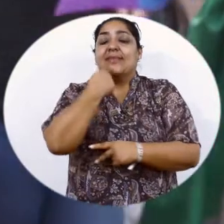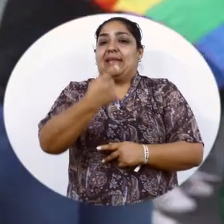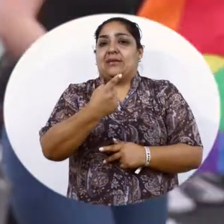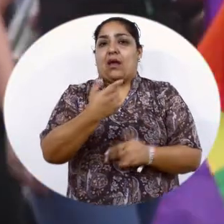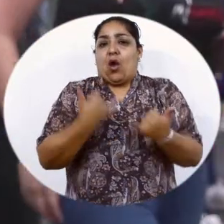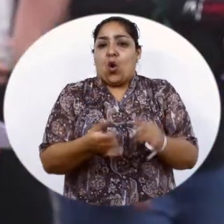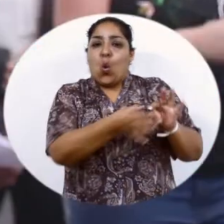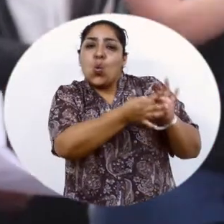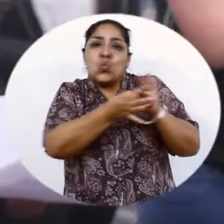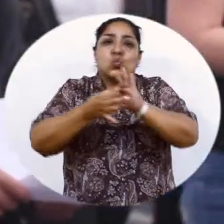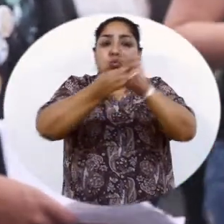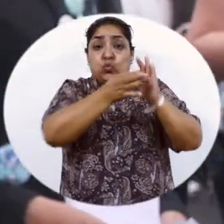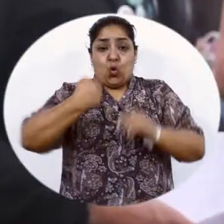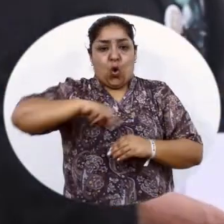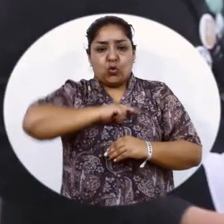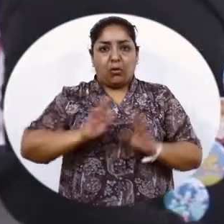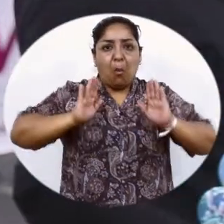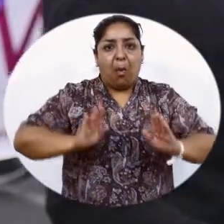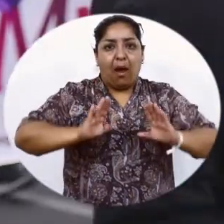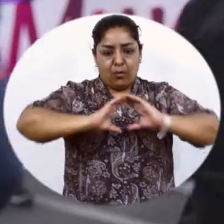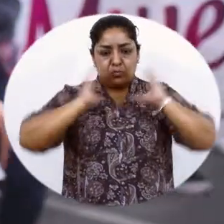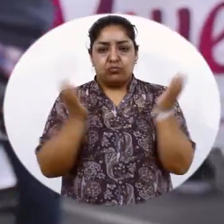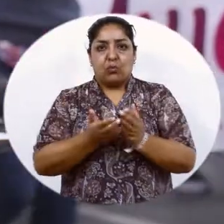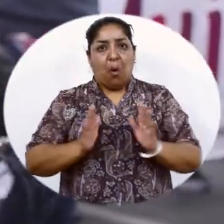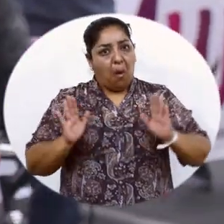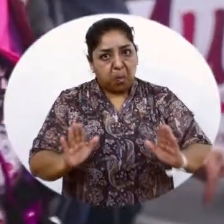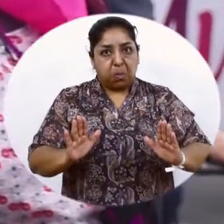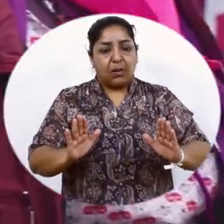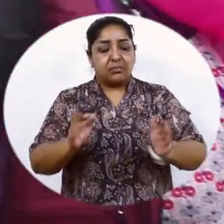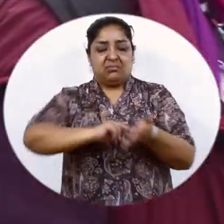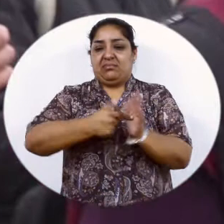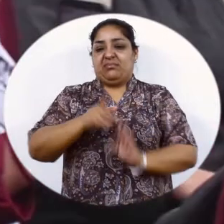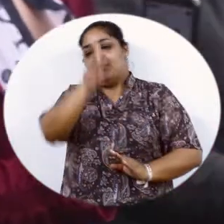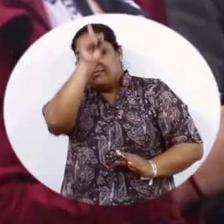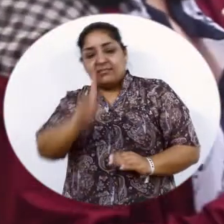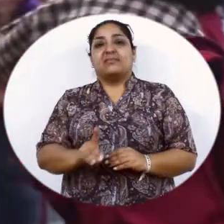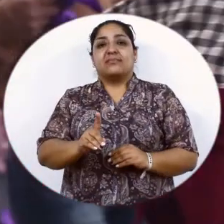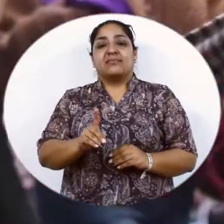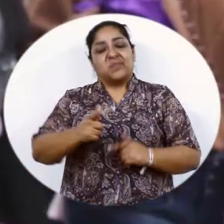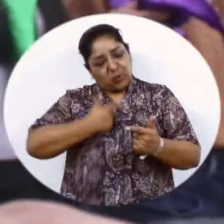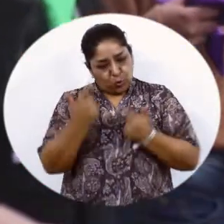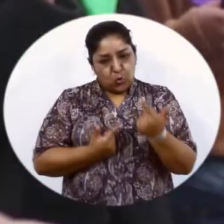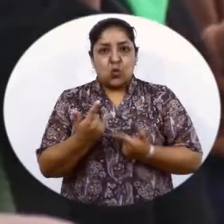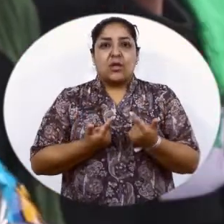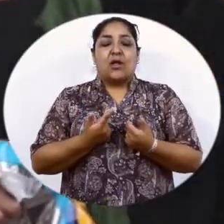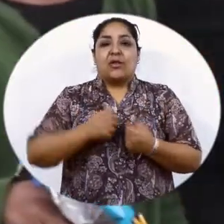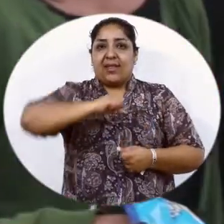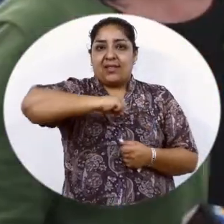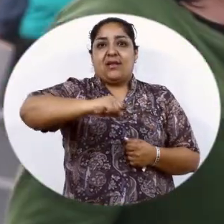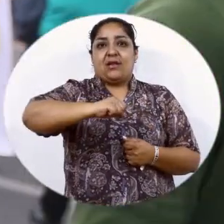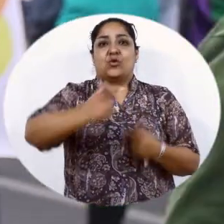hermanos el lema que nos une es si paramos nosotras separan el mundo estamos decididas a seguir luchando